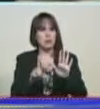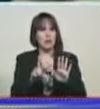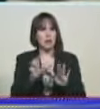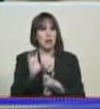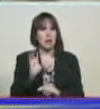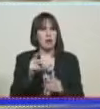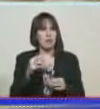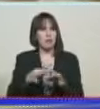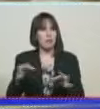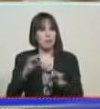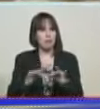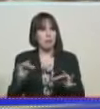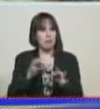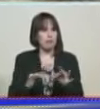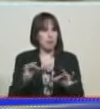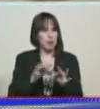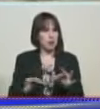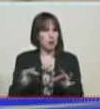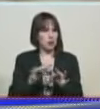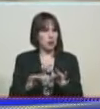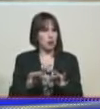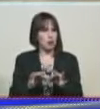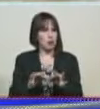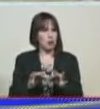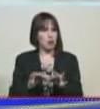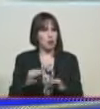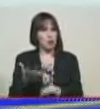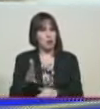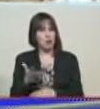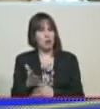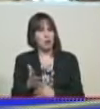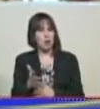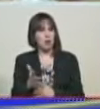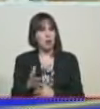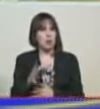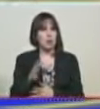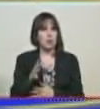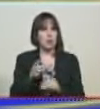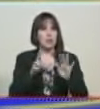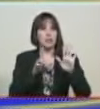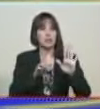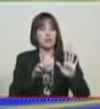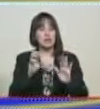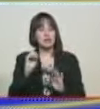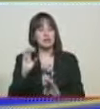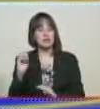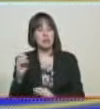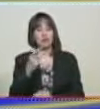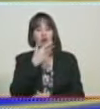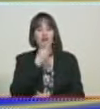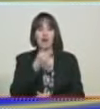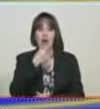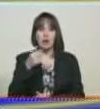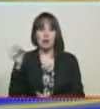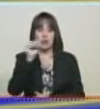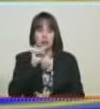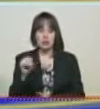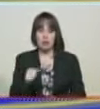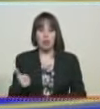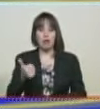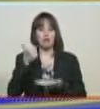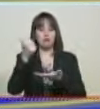todo está anclado al petró un sexto de un petro que son 600 bolívares para estas mujeres